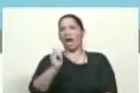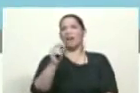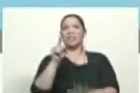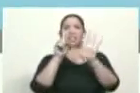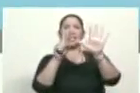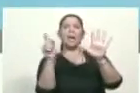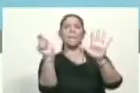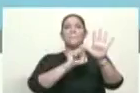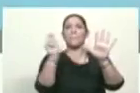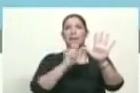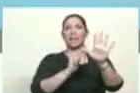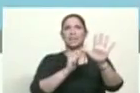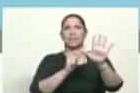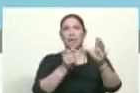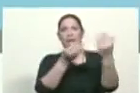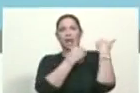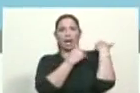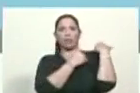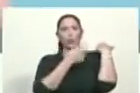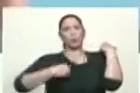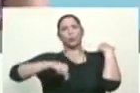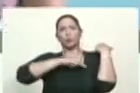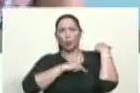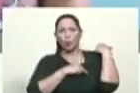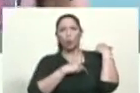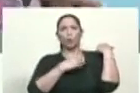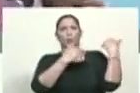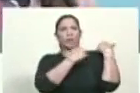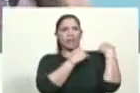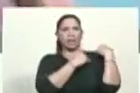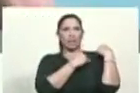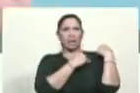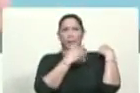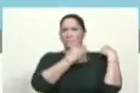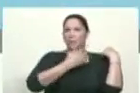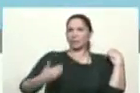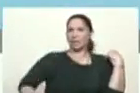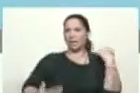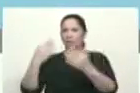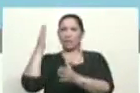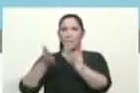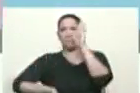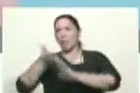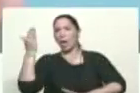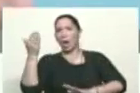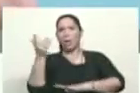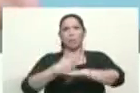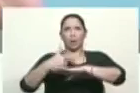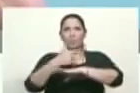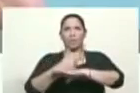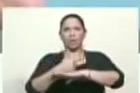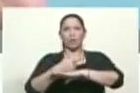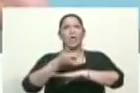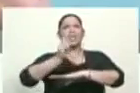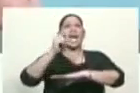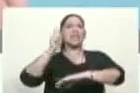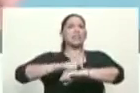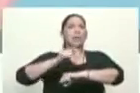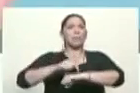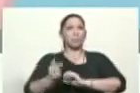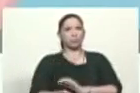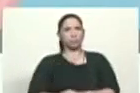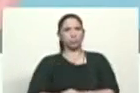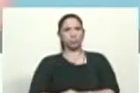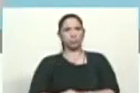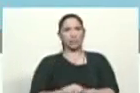cargo. Nosotros nos vamos a encargar de que el presidente salga del gobierno dentro de 6 meses. Y le puso un plazo. Así